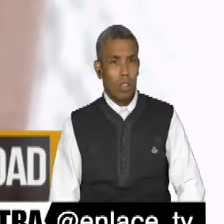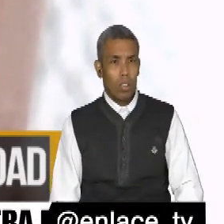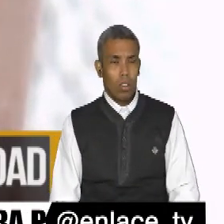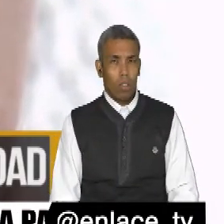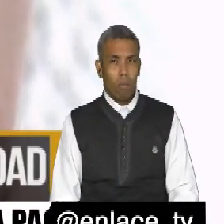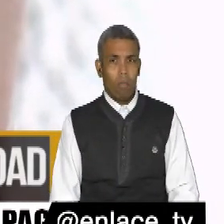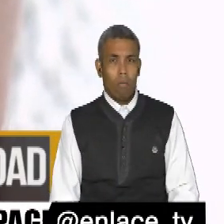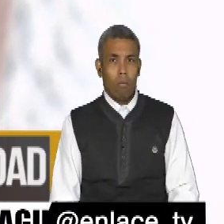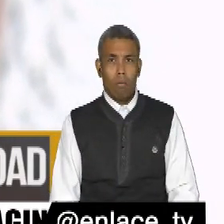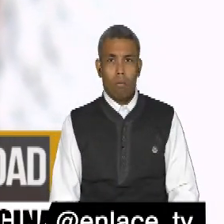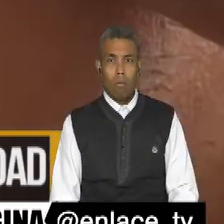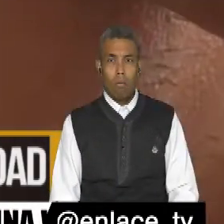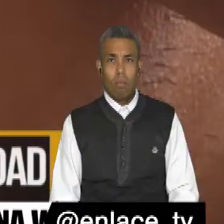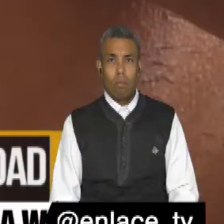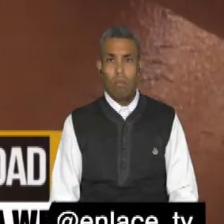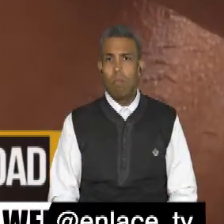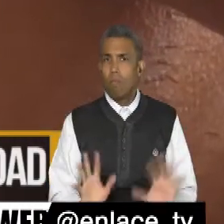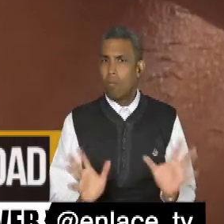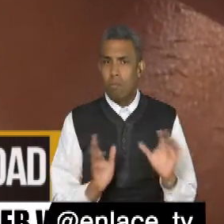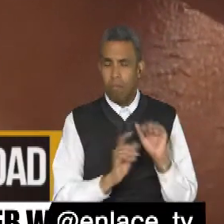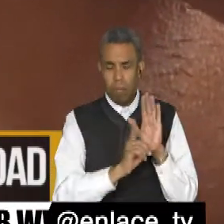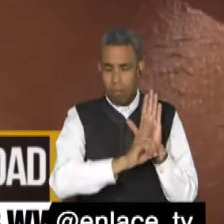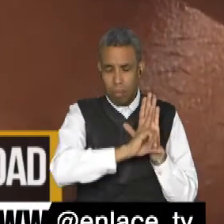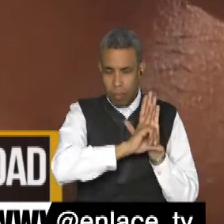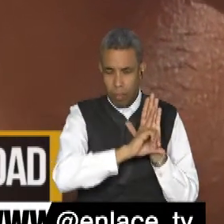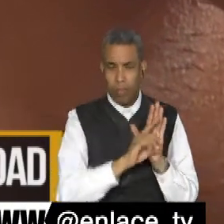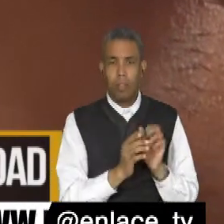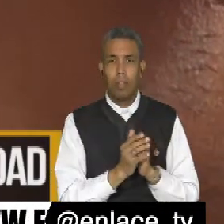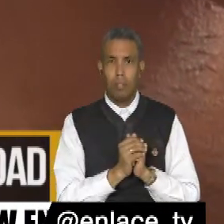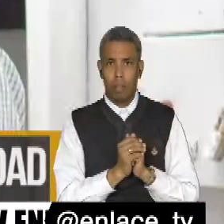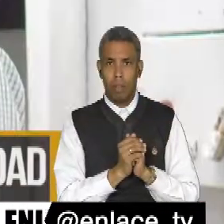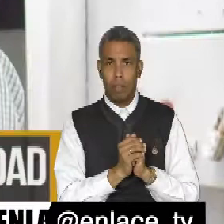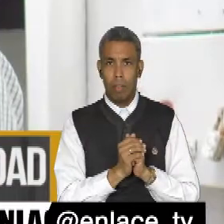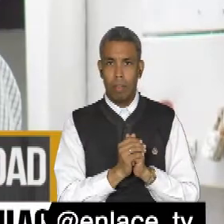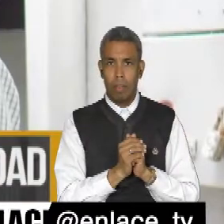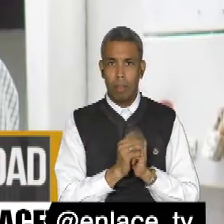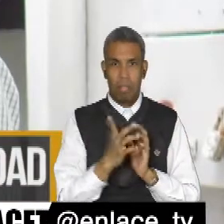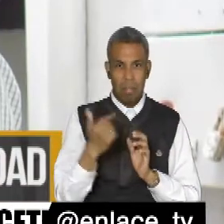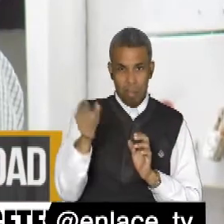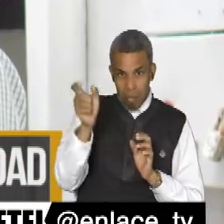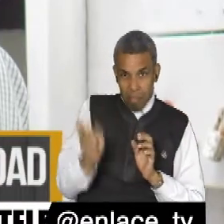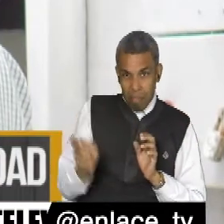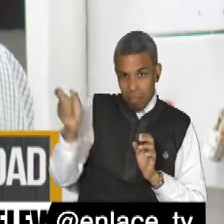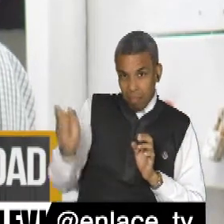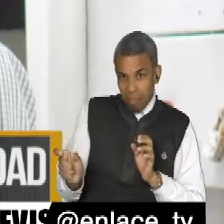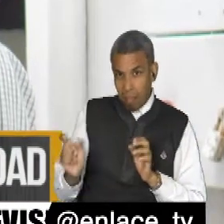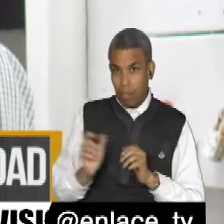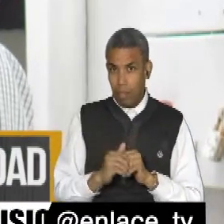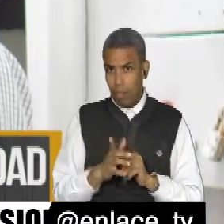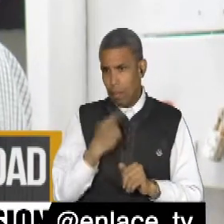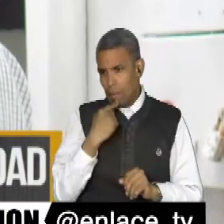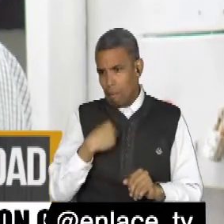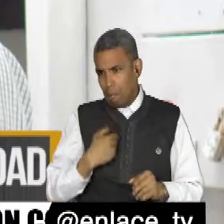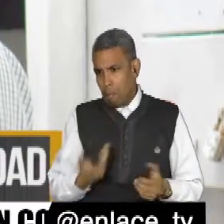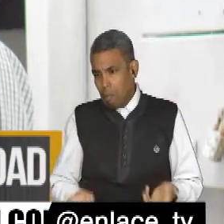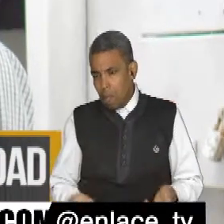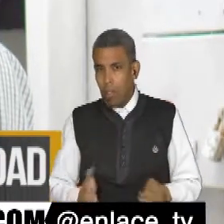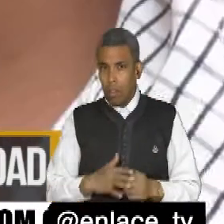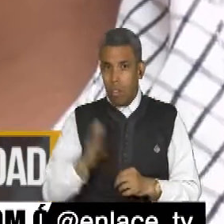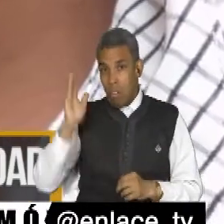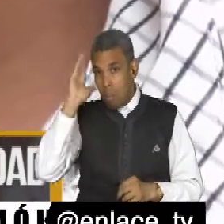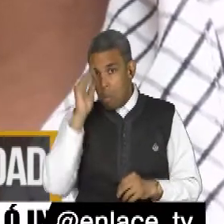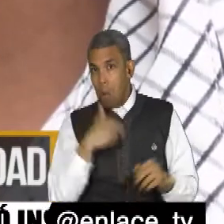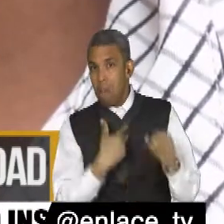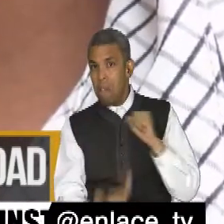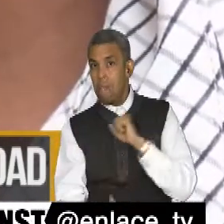realizó de acuerdo a la normatividad. Si los ciudadanos en algún momento se sienten inconformes con nuestros